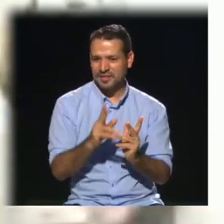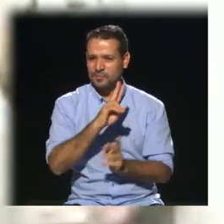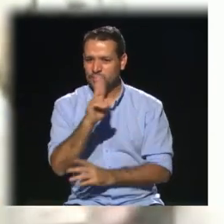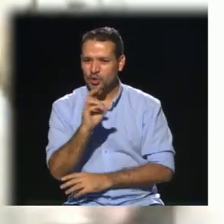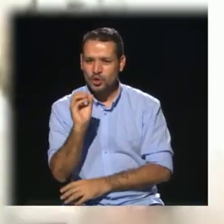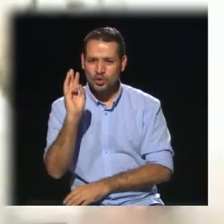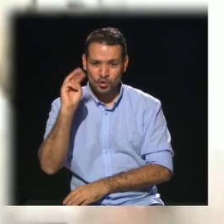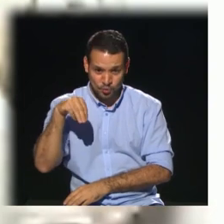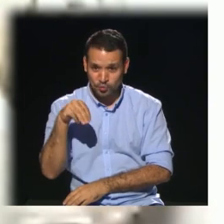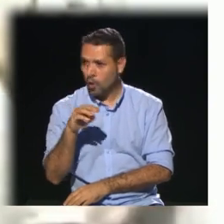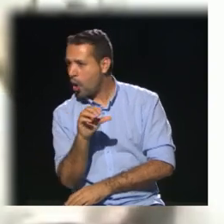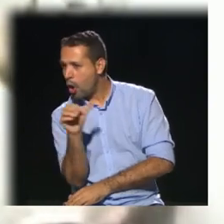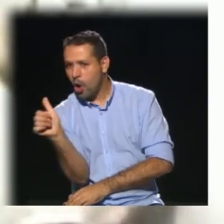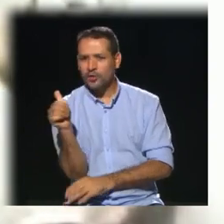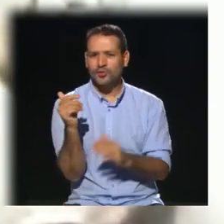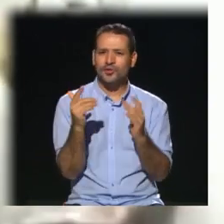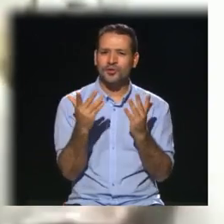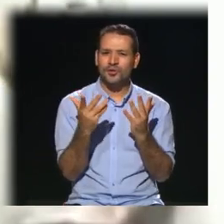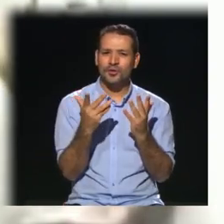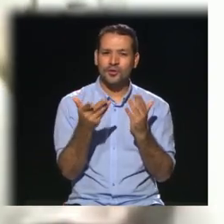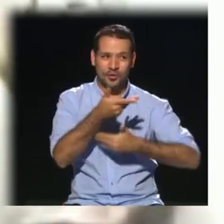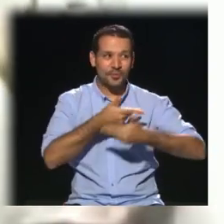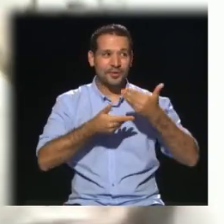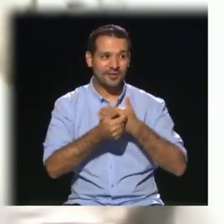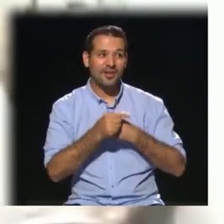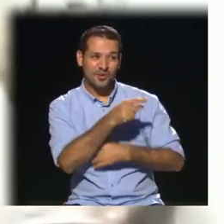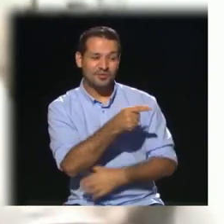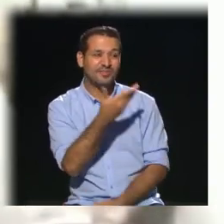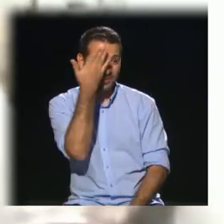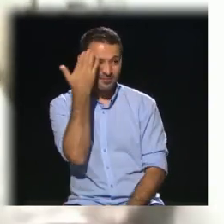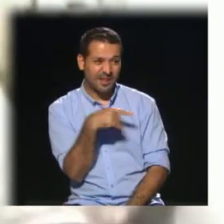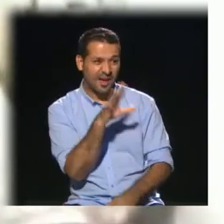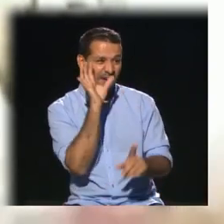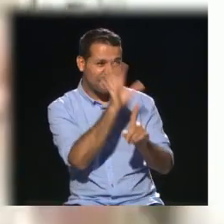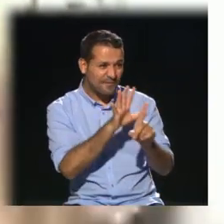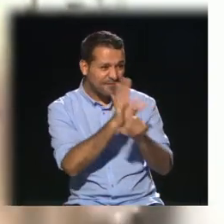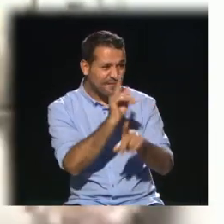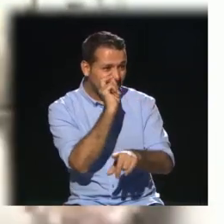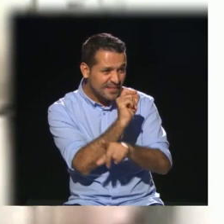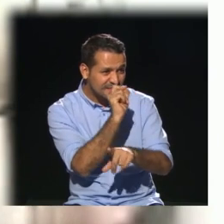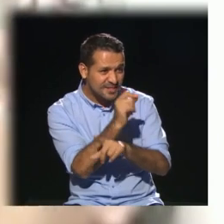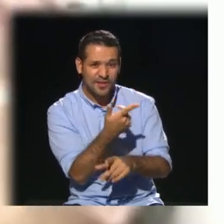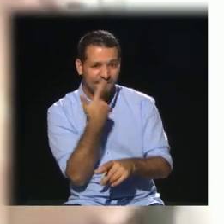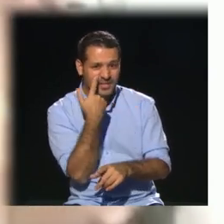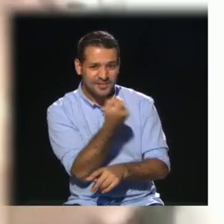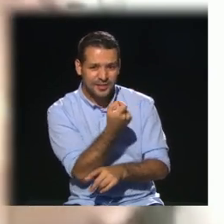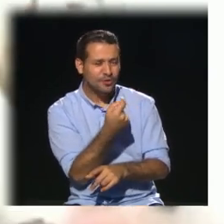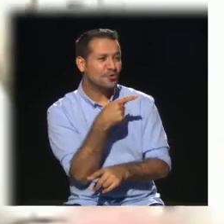algo maravilloso, dijo otro compañero, hasta usted me está haciendo falta. Eso es hermosísimo,